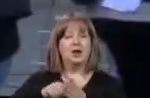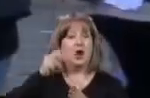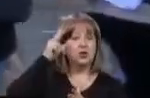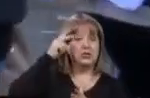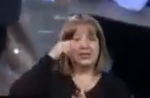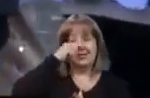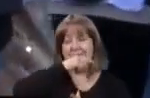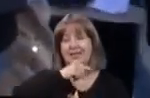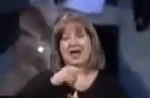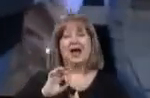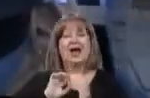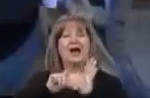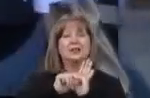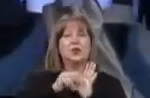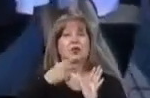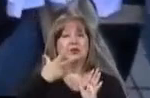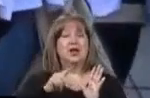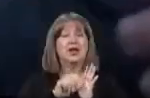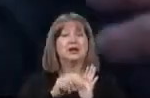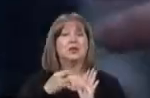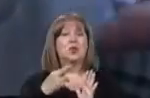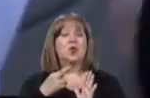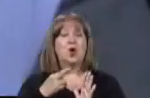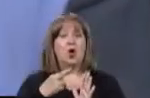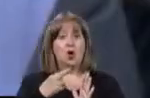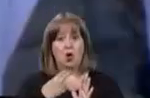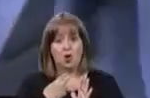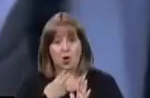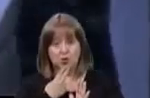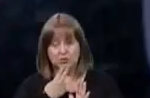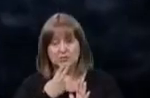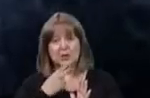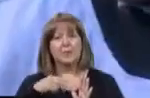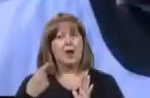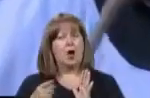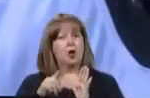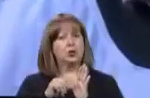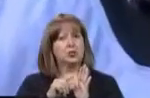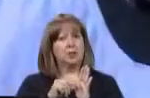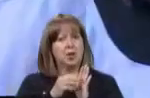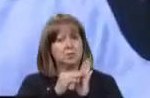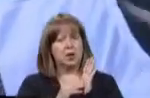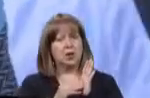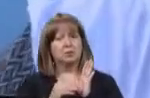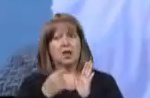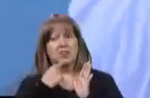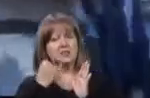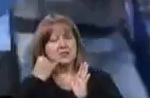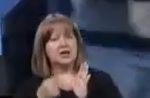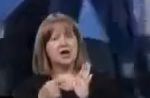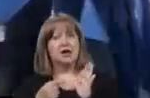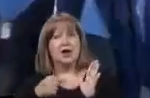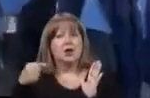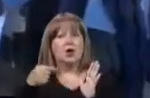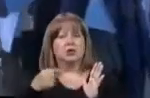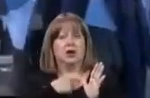87 en el artículo 3 y 11 y el 98 artículo 1, es la letra chica de esta presentación, en que ha incurrido el gobierno de